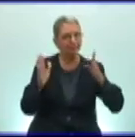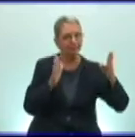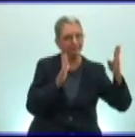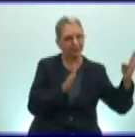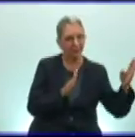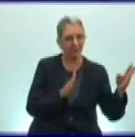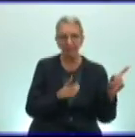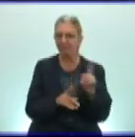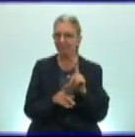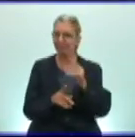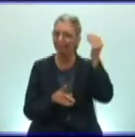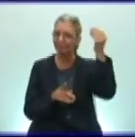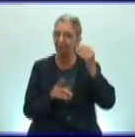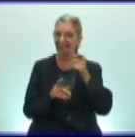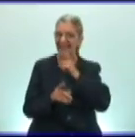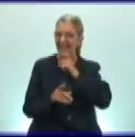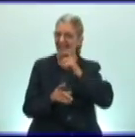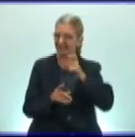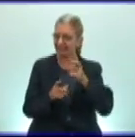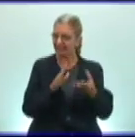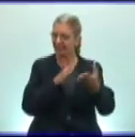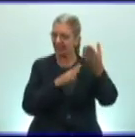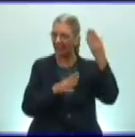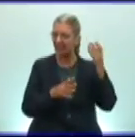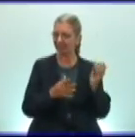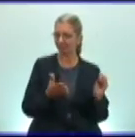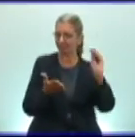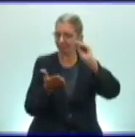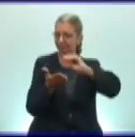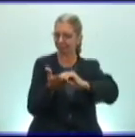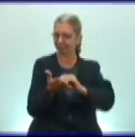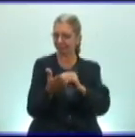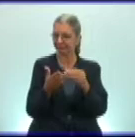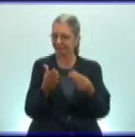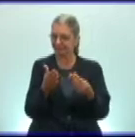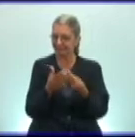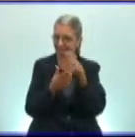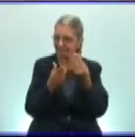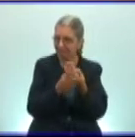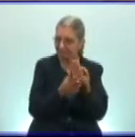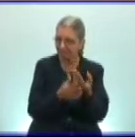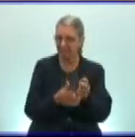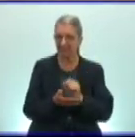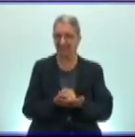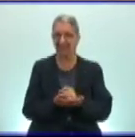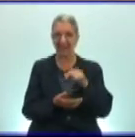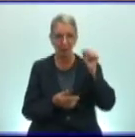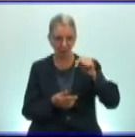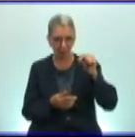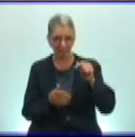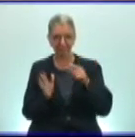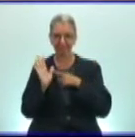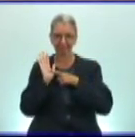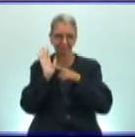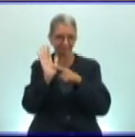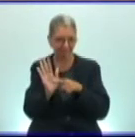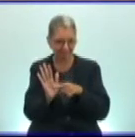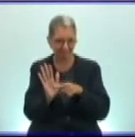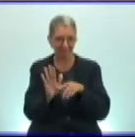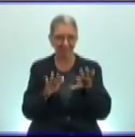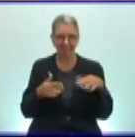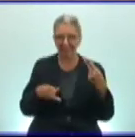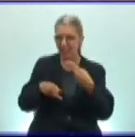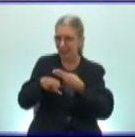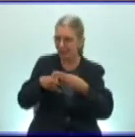seguro no sabes lo difícil que fue llevarla a tu papelería más cercana. Es por eso que hoy te presentamos